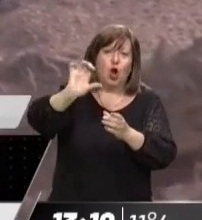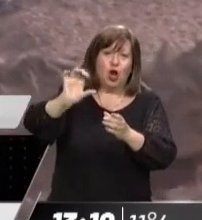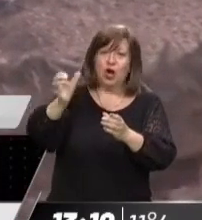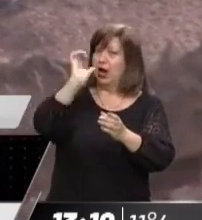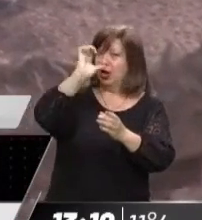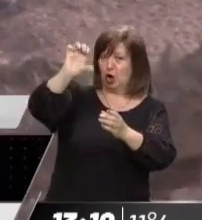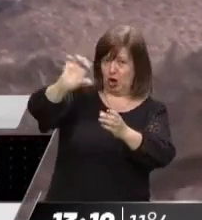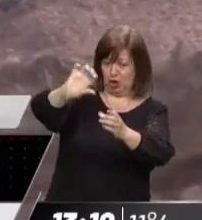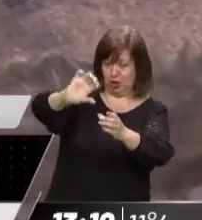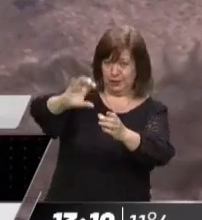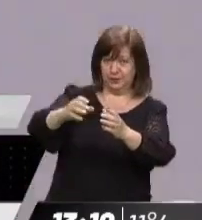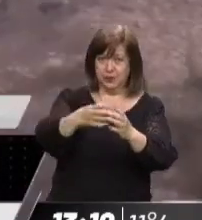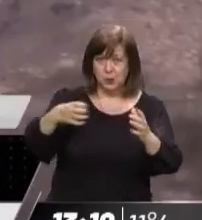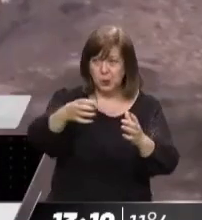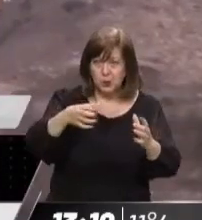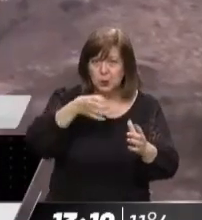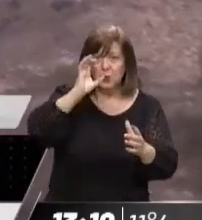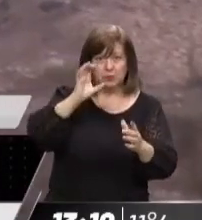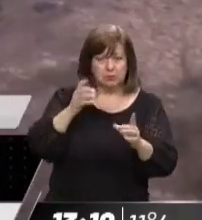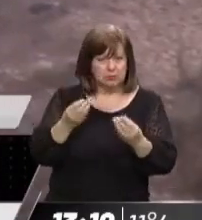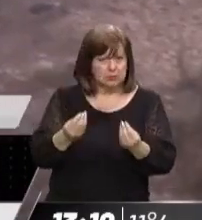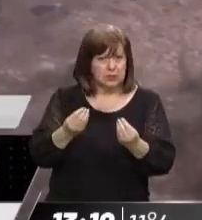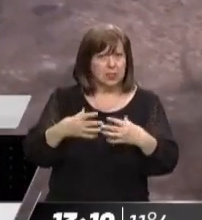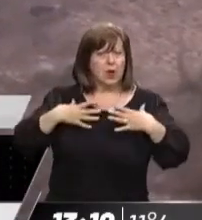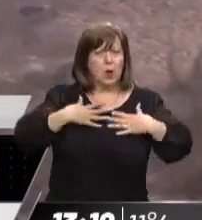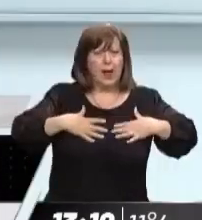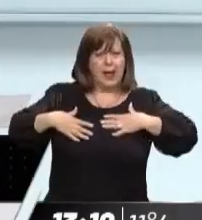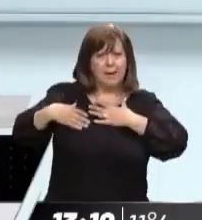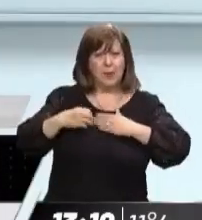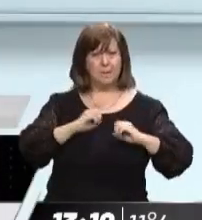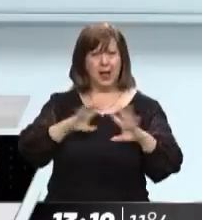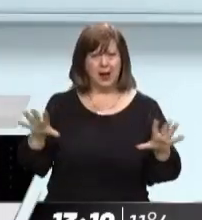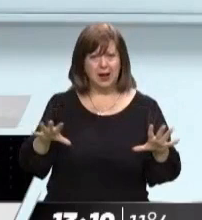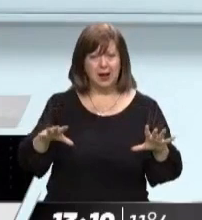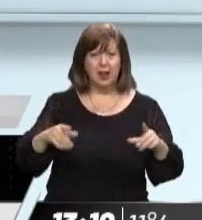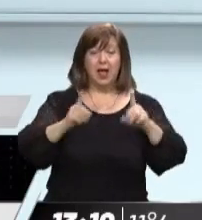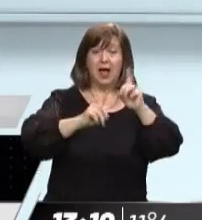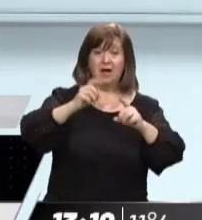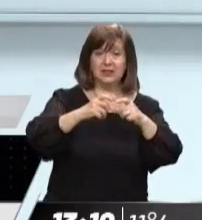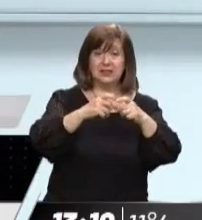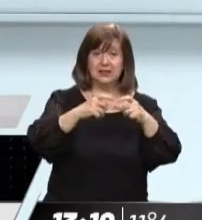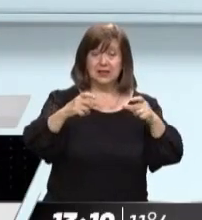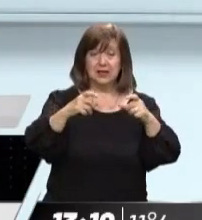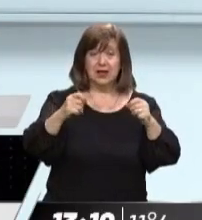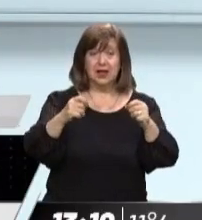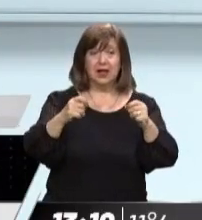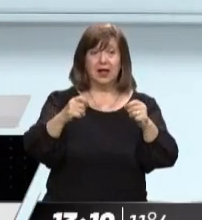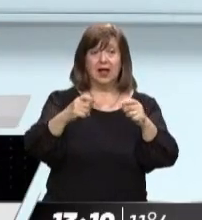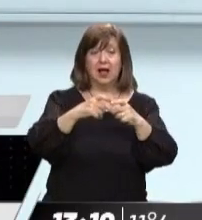la basura, que eso es fundamental, ni siquiera en el propio blister. Por ahí lo que uno puede hacer es disolverlos con